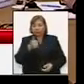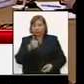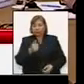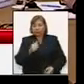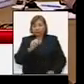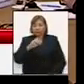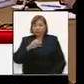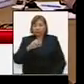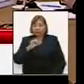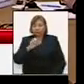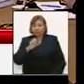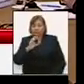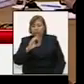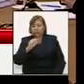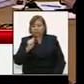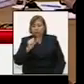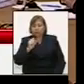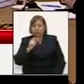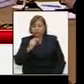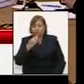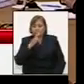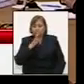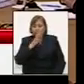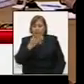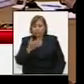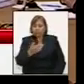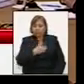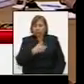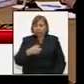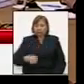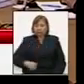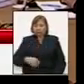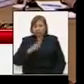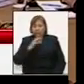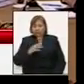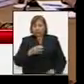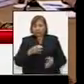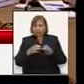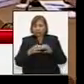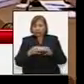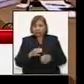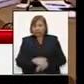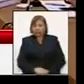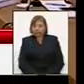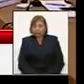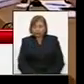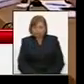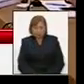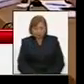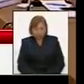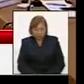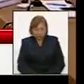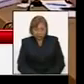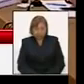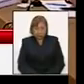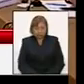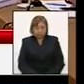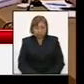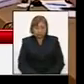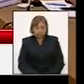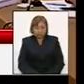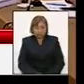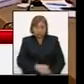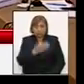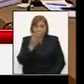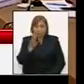Guillermo Fidel Castro Asa. Hace uso de la palabra el presidente de la Comisión de Defensa. Por favor, Nacional. Escuchemos.